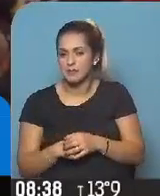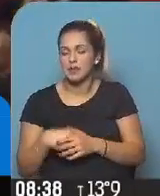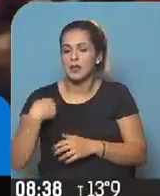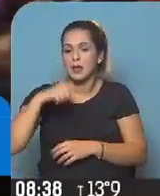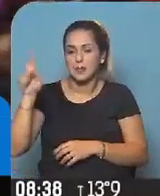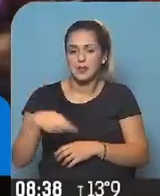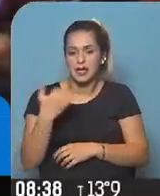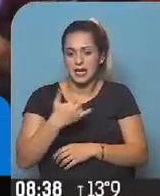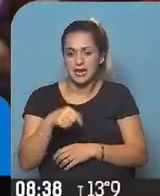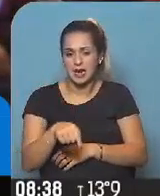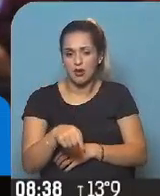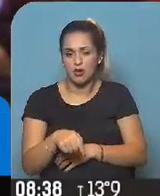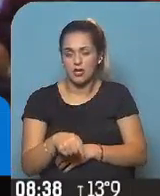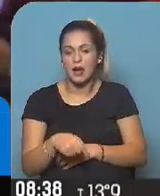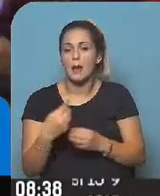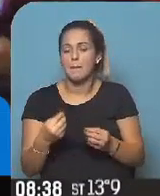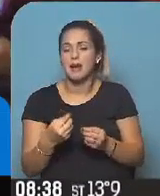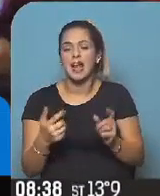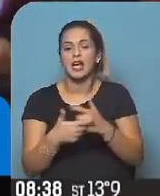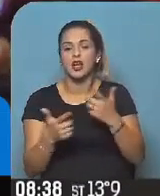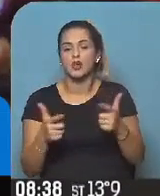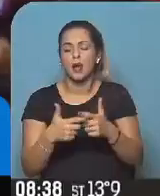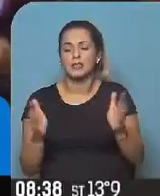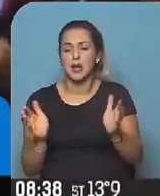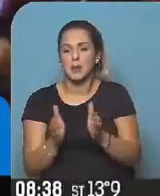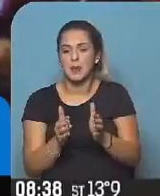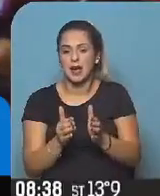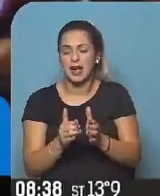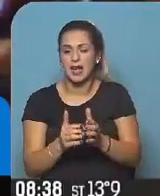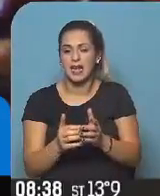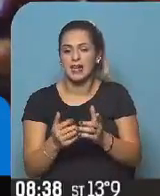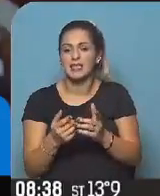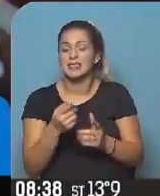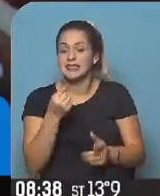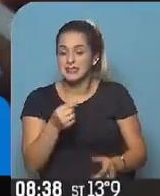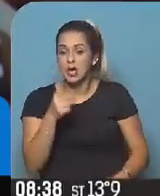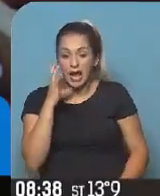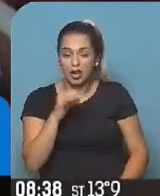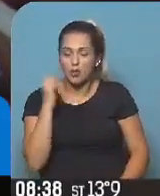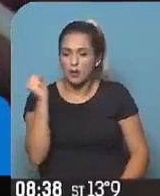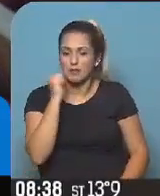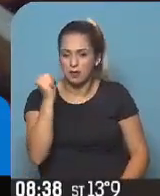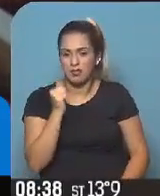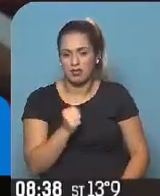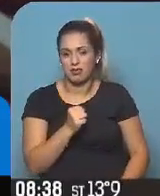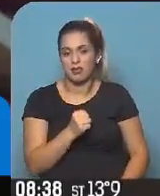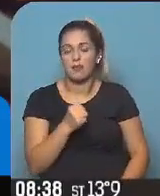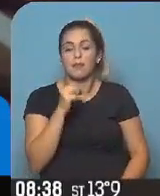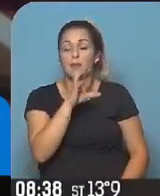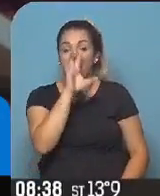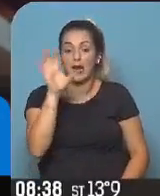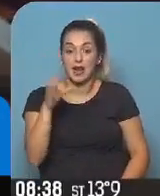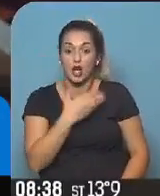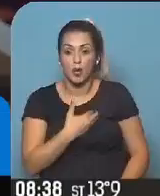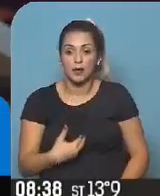vigente para evitar la reducción de los ingresos brutos y esto es algo importante para los gobernadores y un